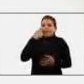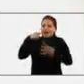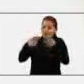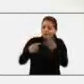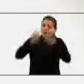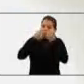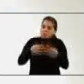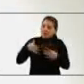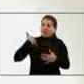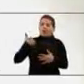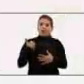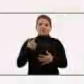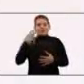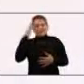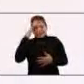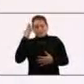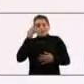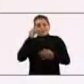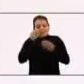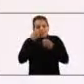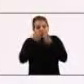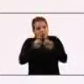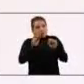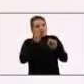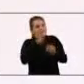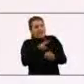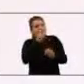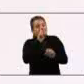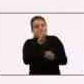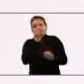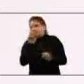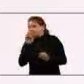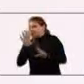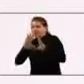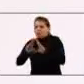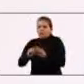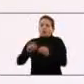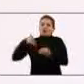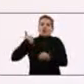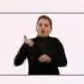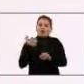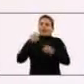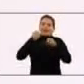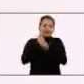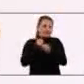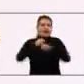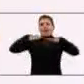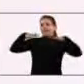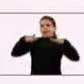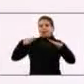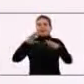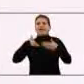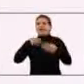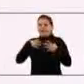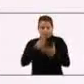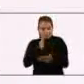problemas y las potencialidades de los jóvenes. Sabemos que podemos contar de a miles los jóvenes que estudian, trabajan, practican deportes, defienden